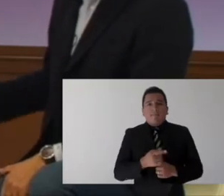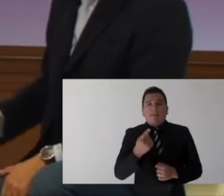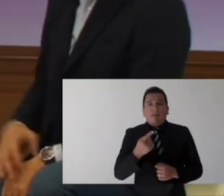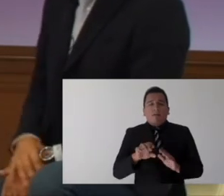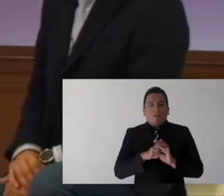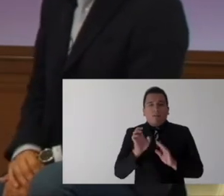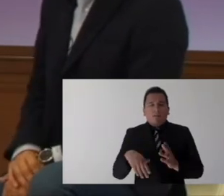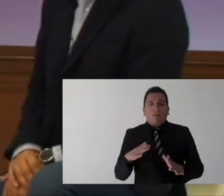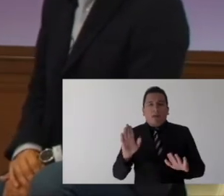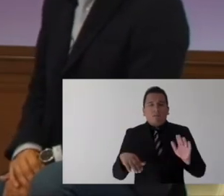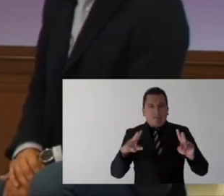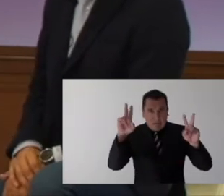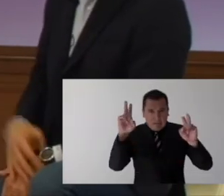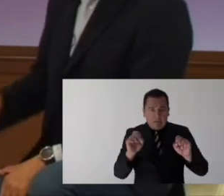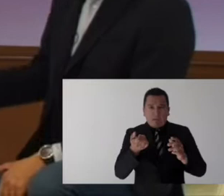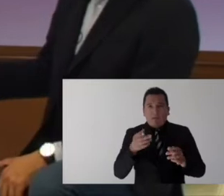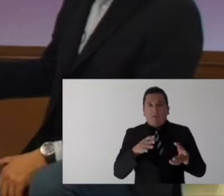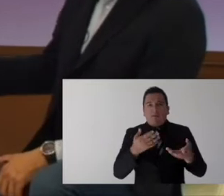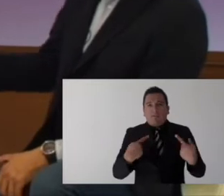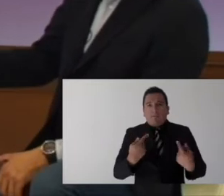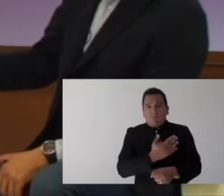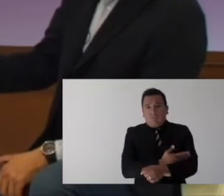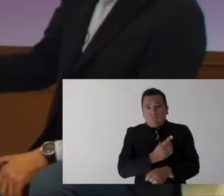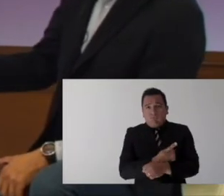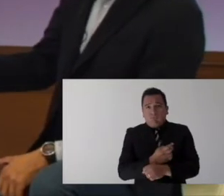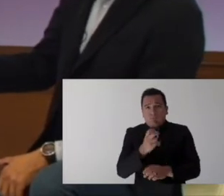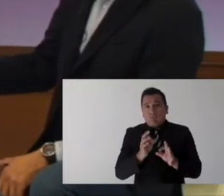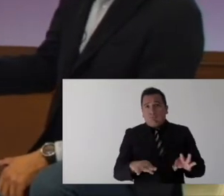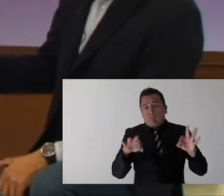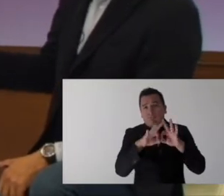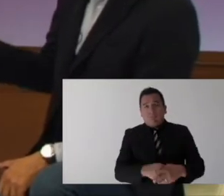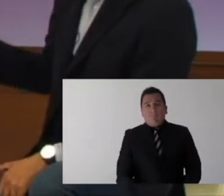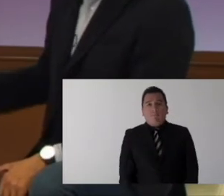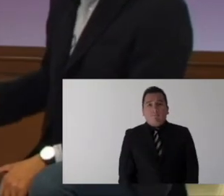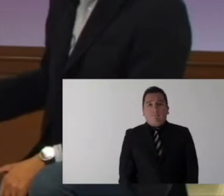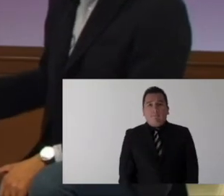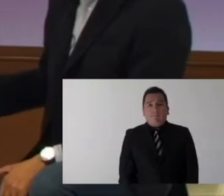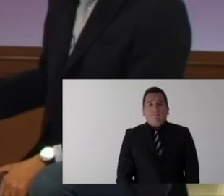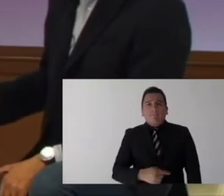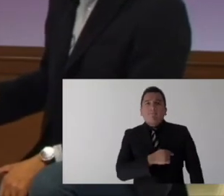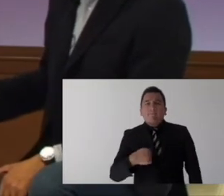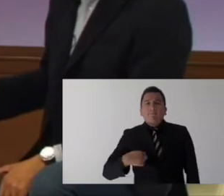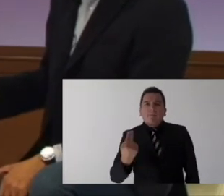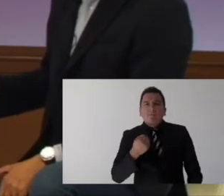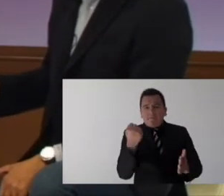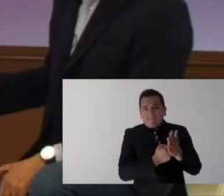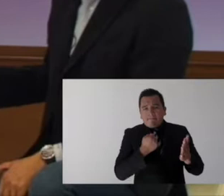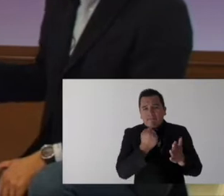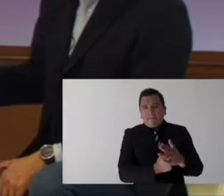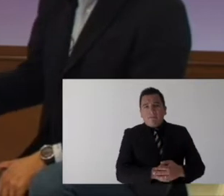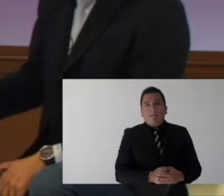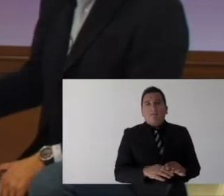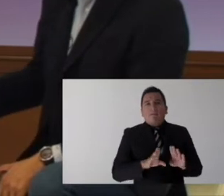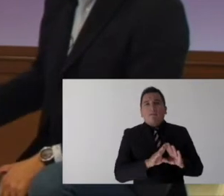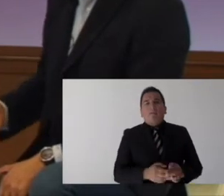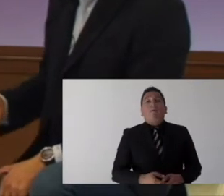General y se tocan temas de transparencia, siempre comentamos esto que acabas de decir. La exigencia debe de darse también desde los